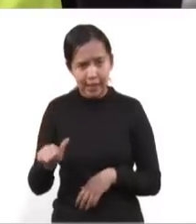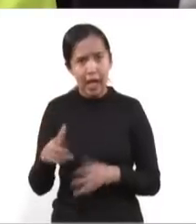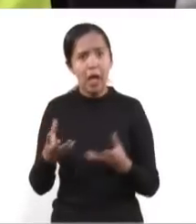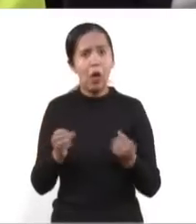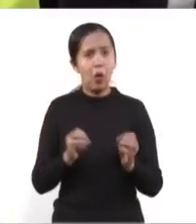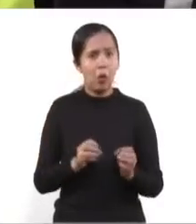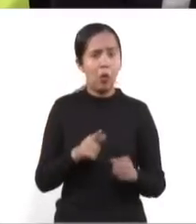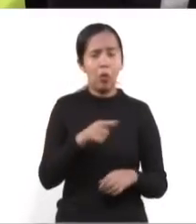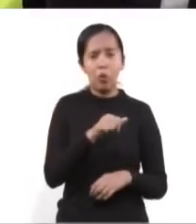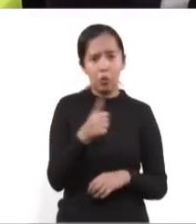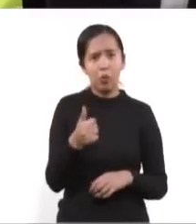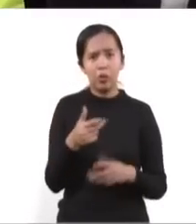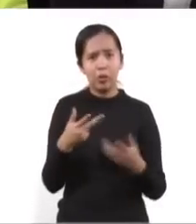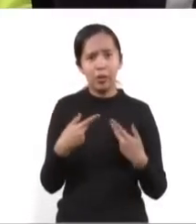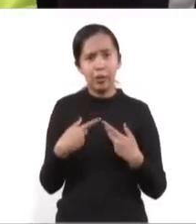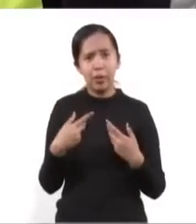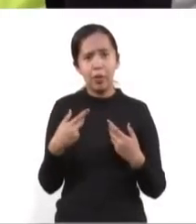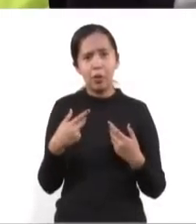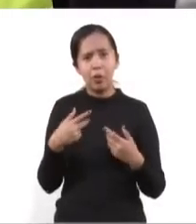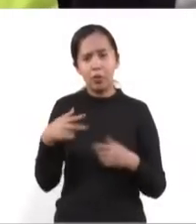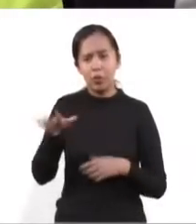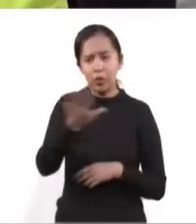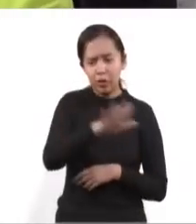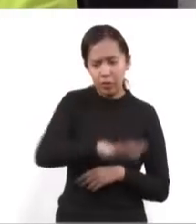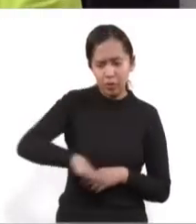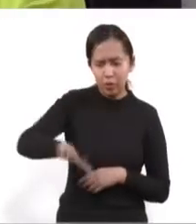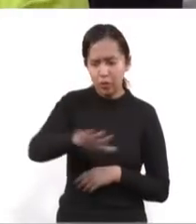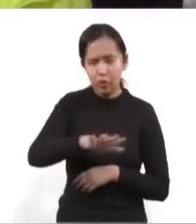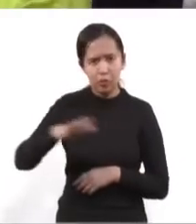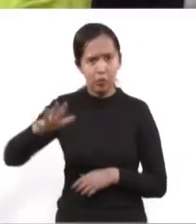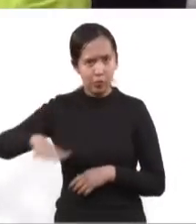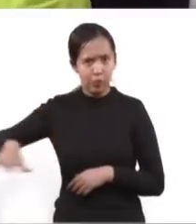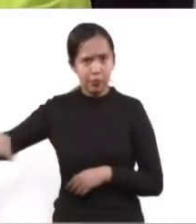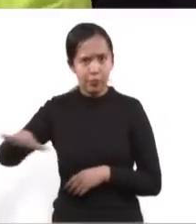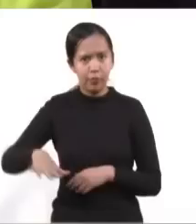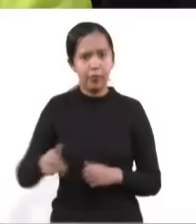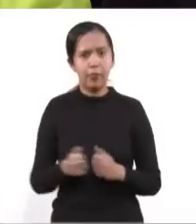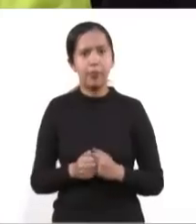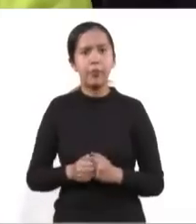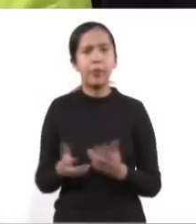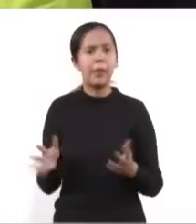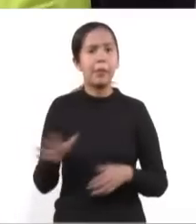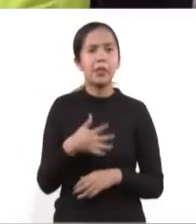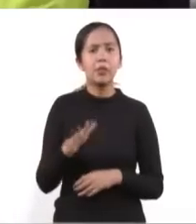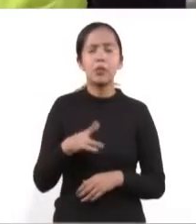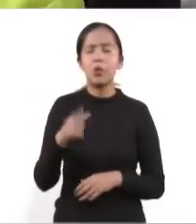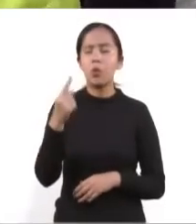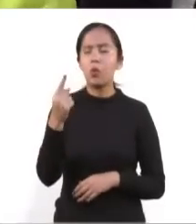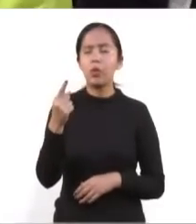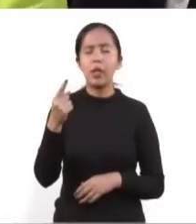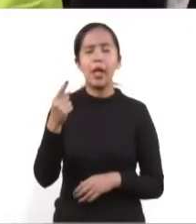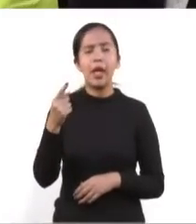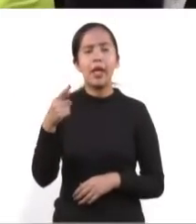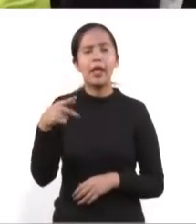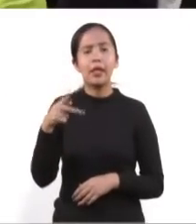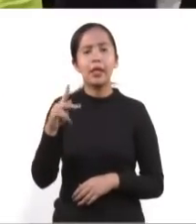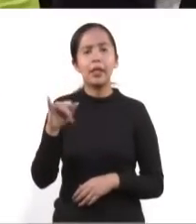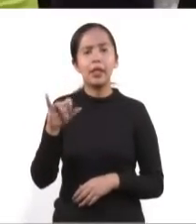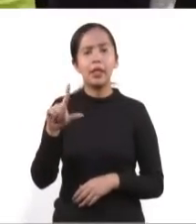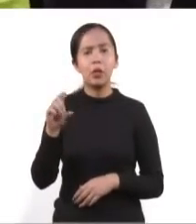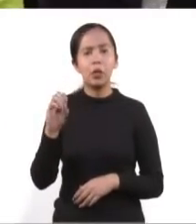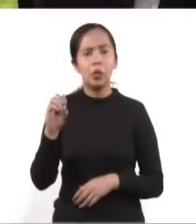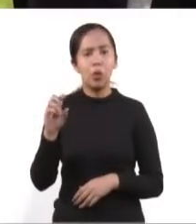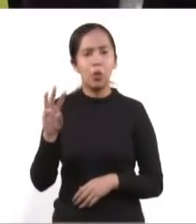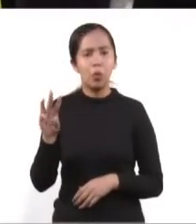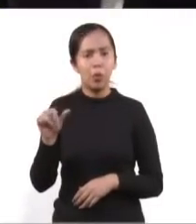urbana, anda sobre esa población, y sirve en la media de aproximadamente 1 kW por habitante, alcanzaría para